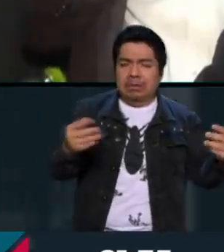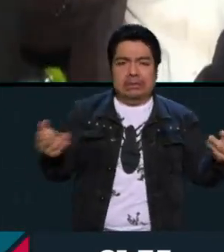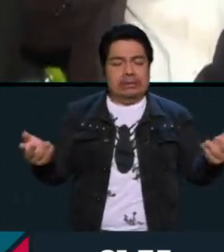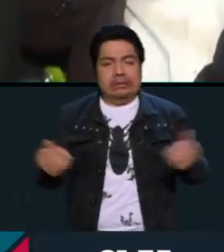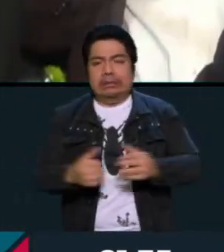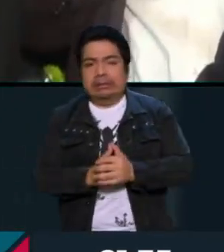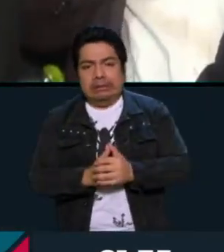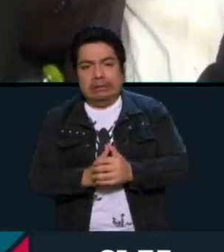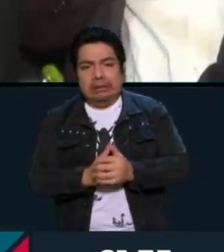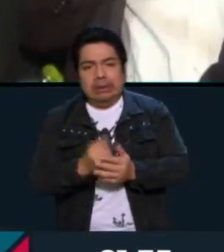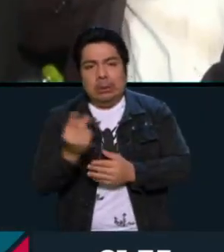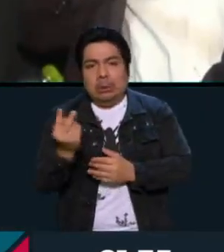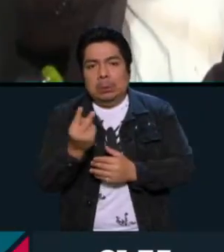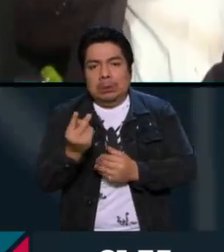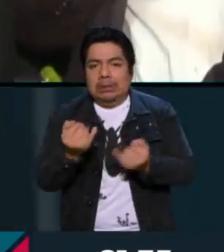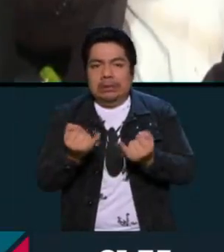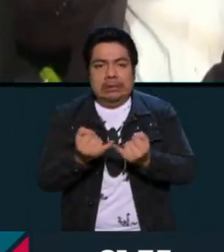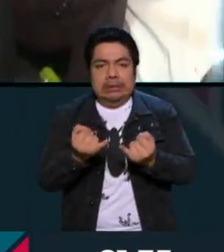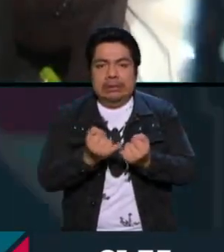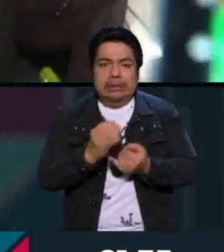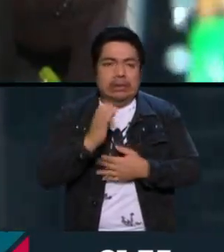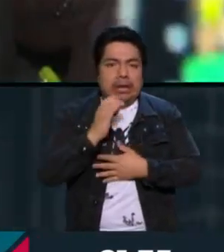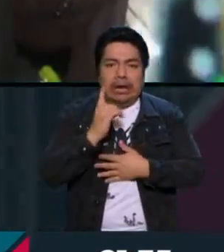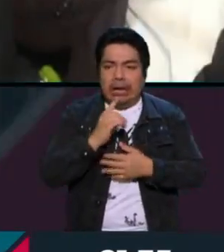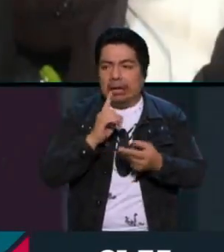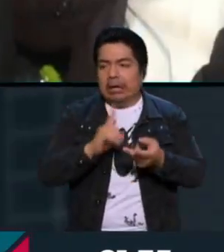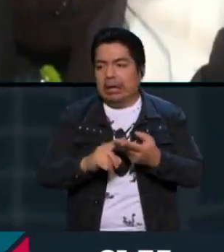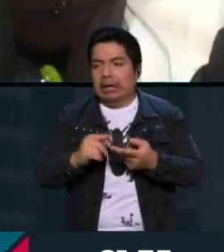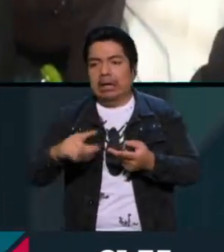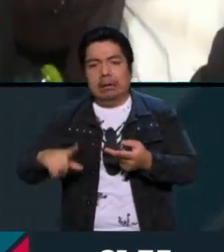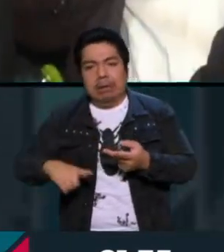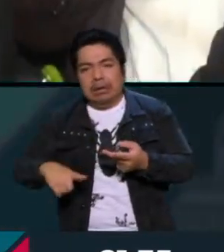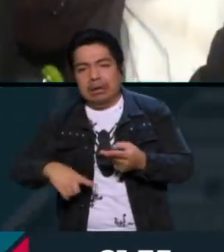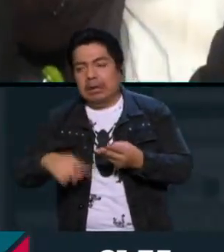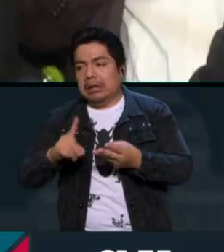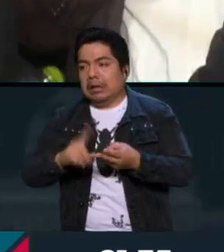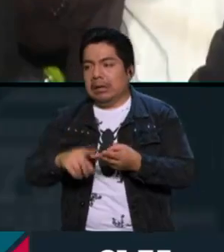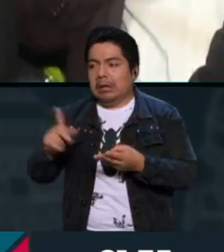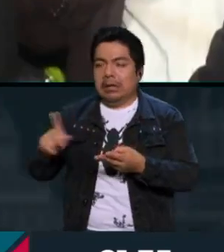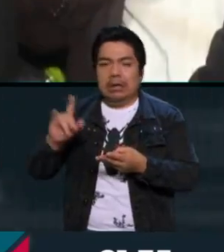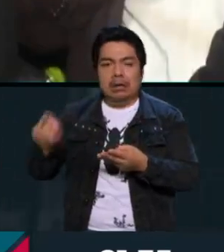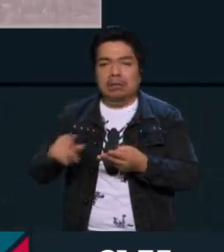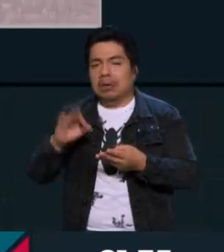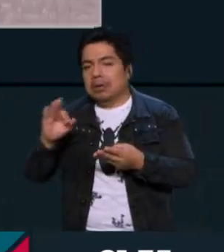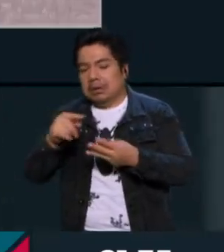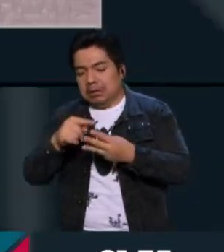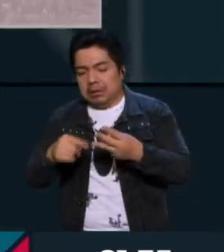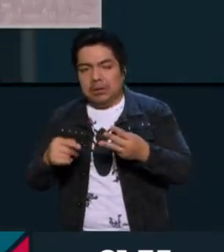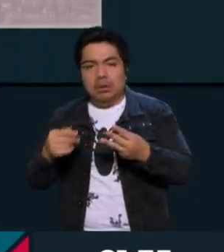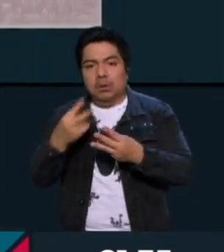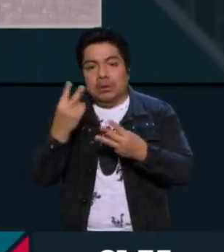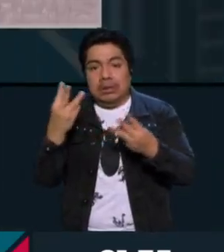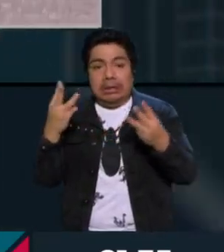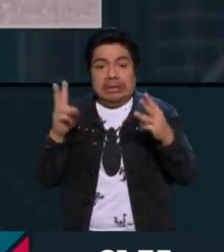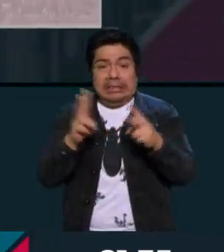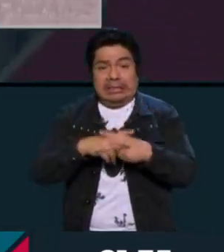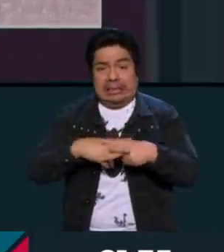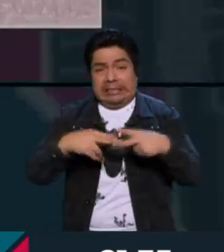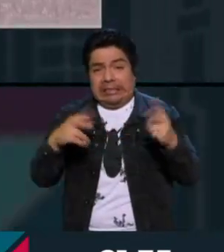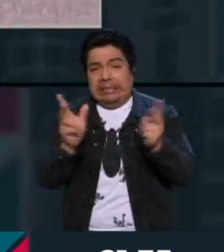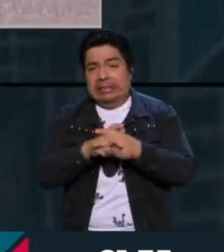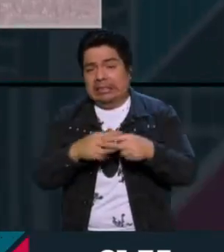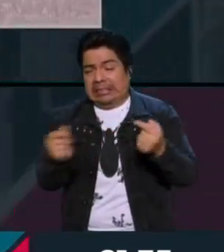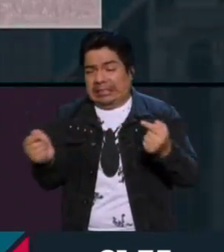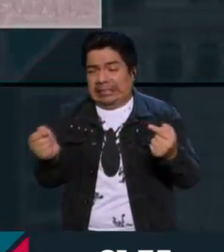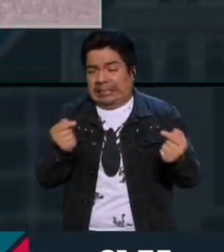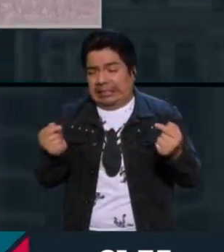Ejecutivo, sino por parte del Poder Judicial también en contra del Legislativo y en contra del Ejecutivo. Entonces creo que esta confrontación